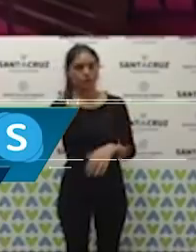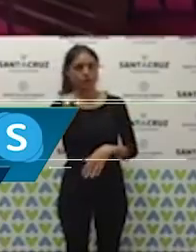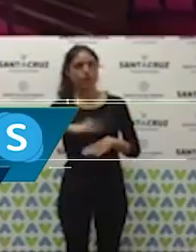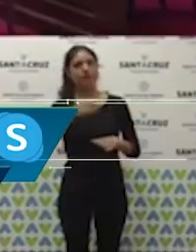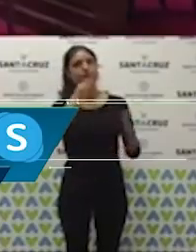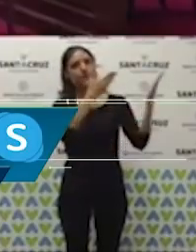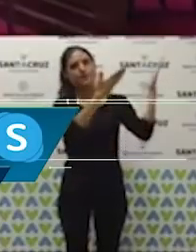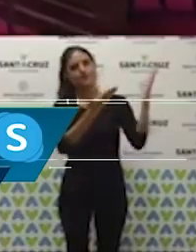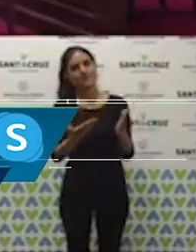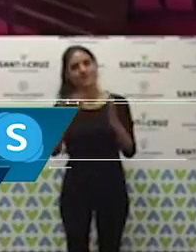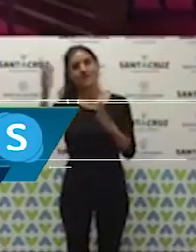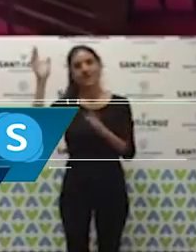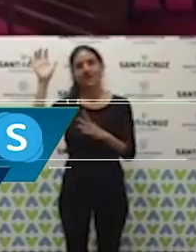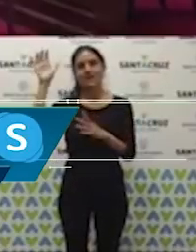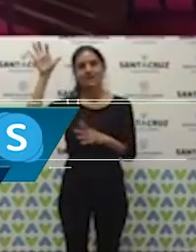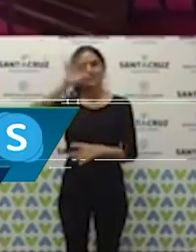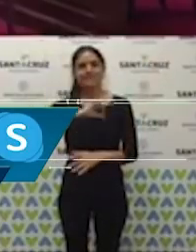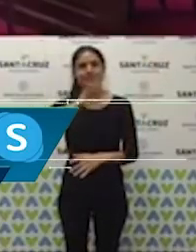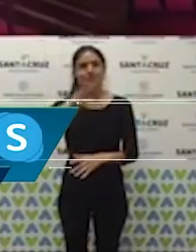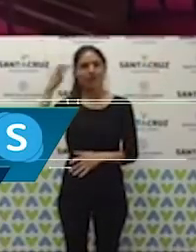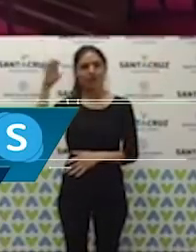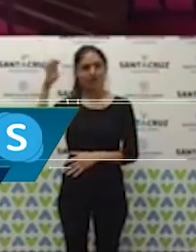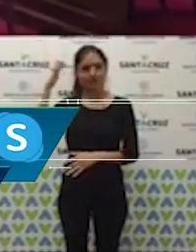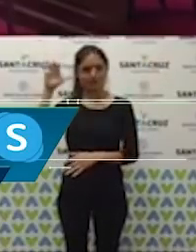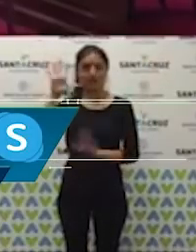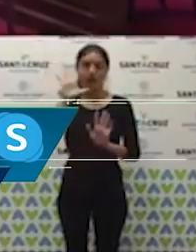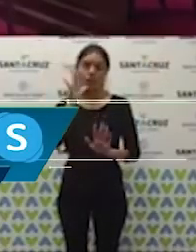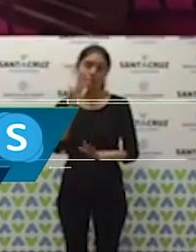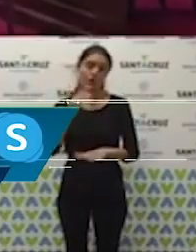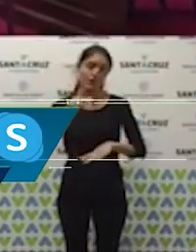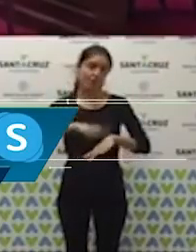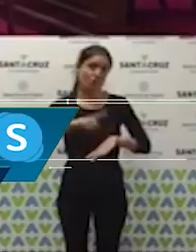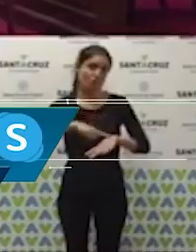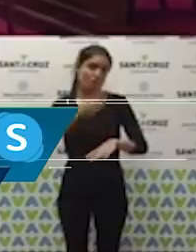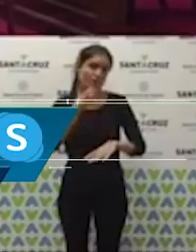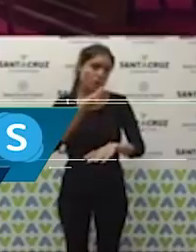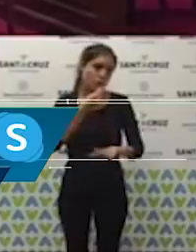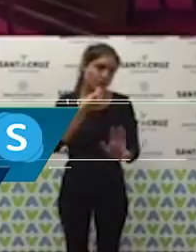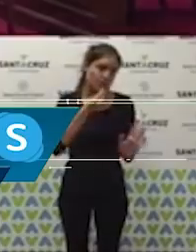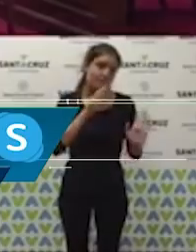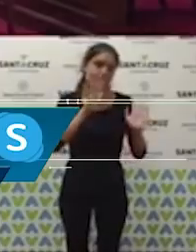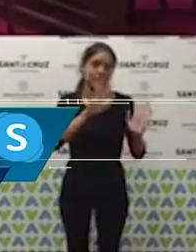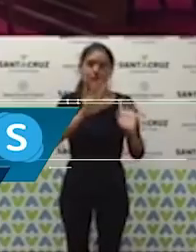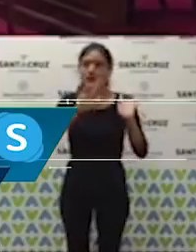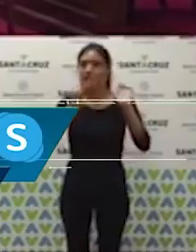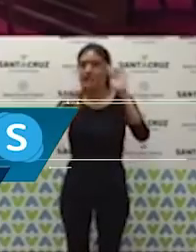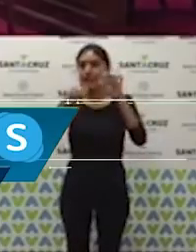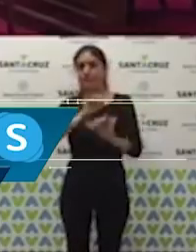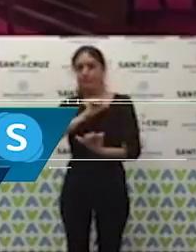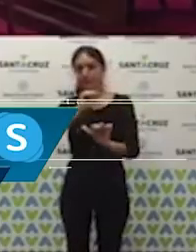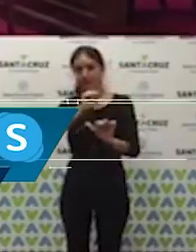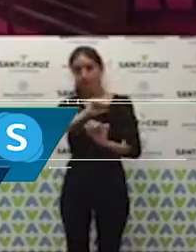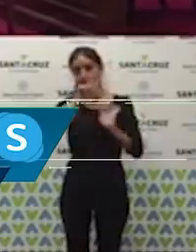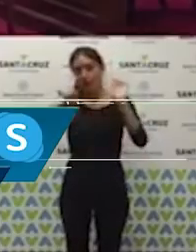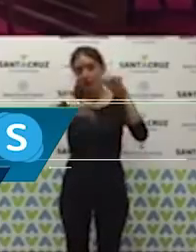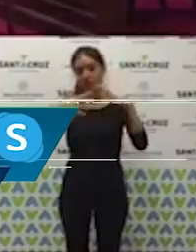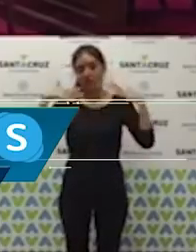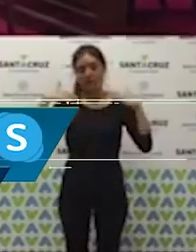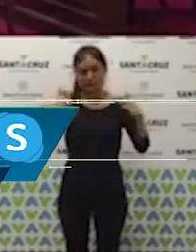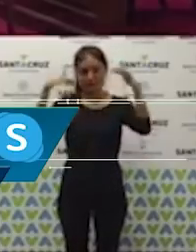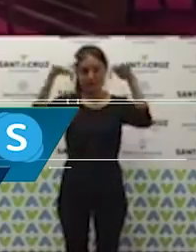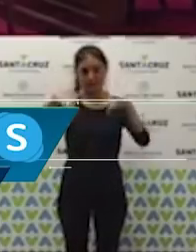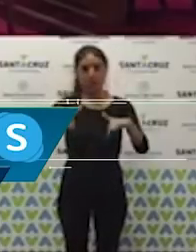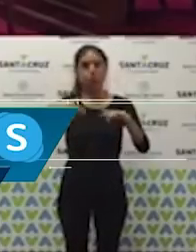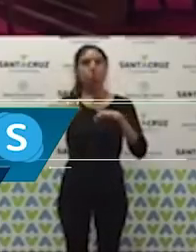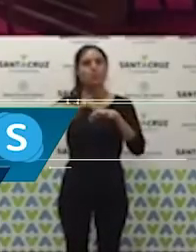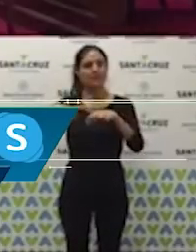Lo sorprendente es que mañana hay un convocado un pleno para declarar a la condición de no tránsfuga